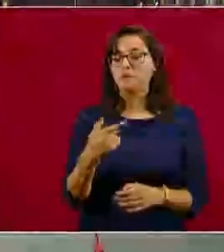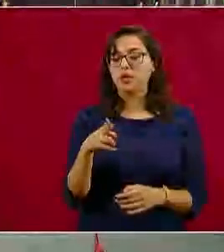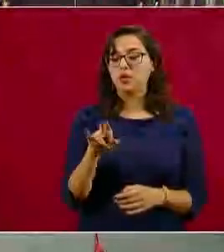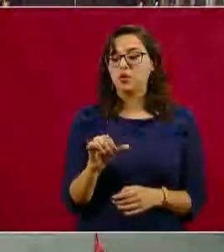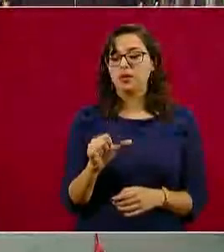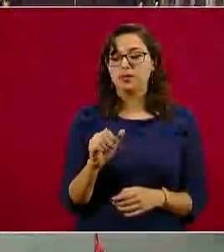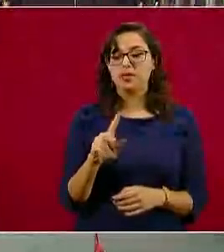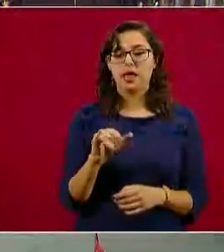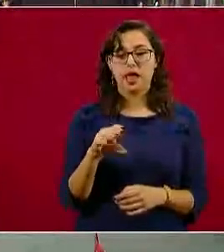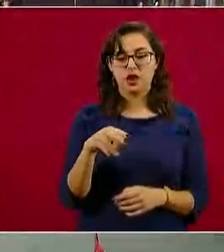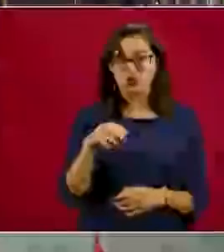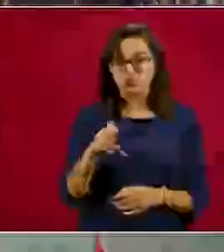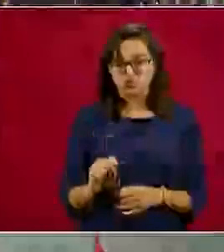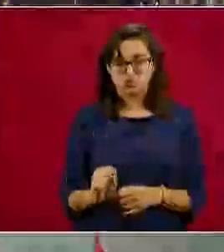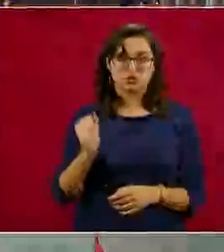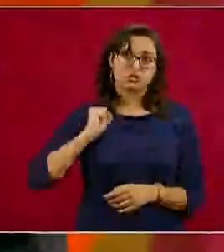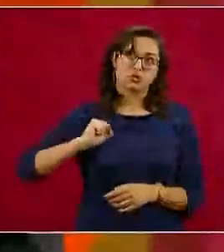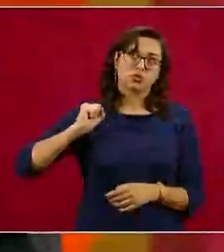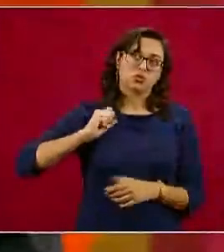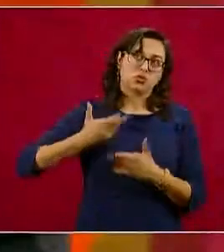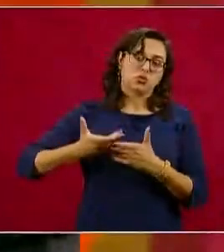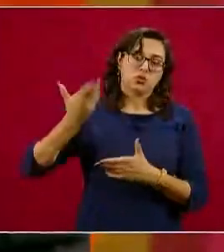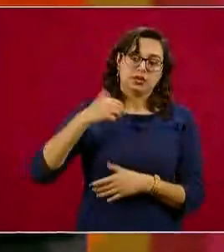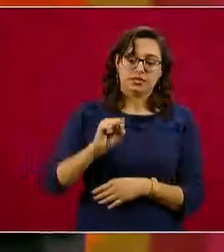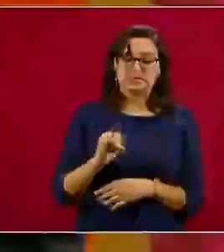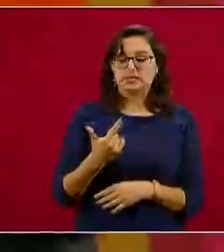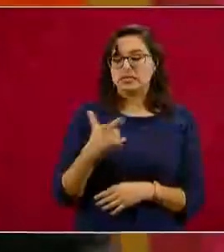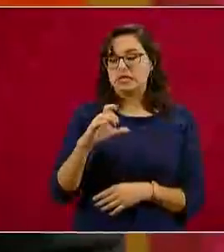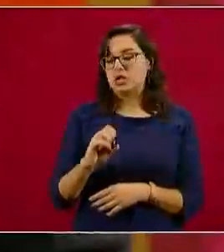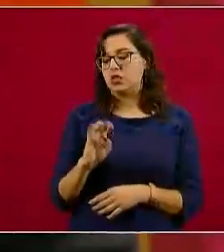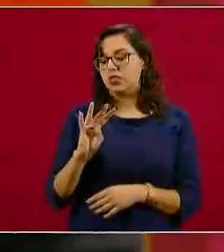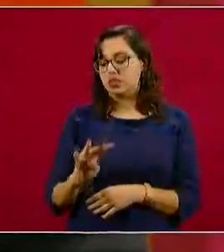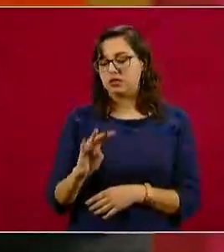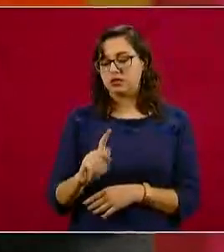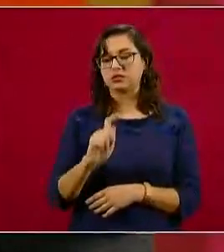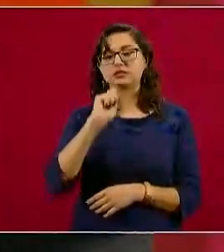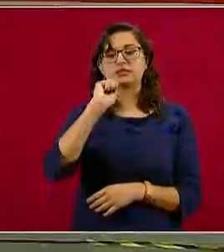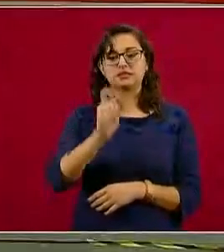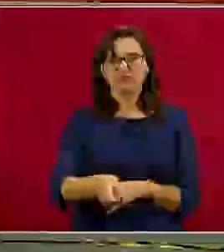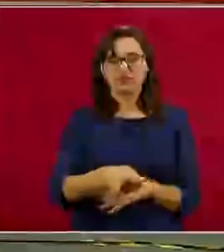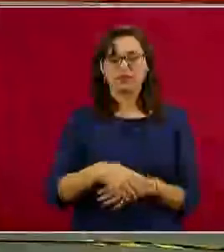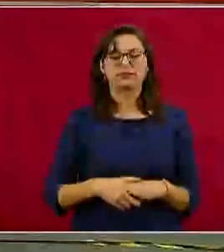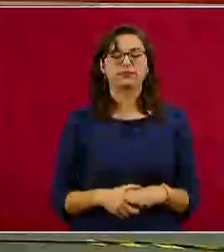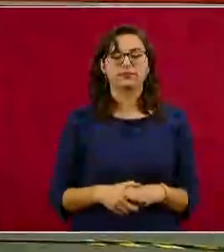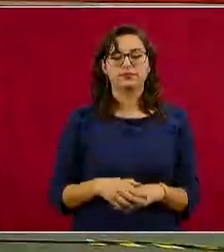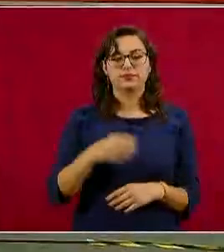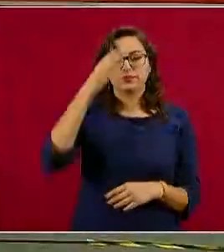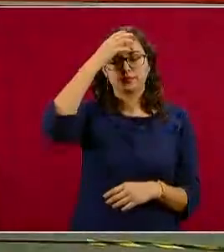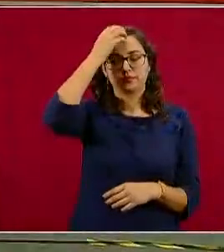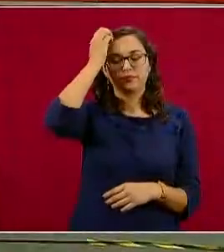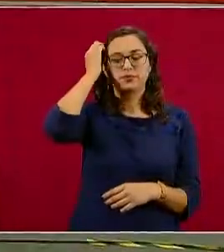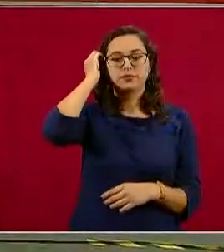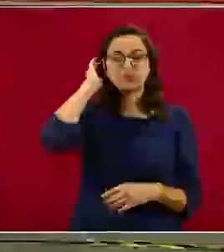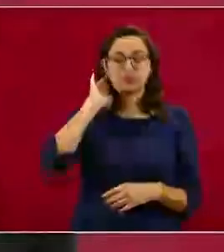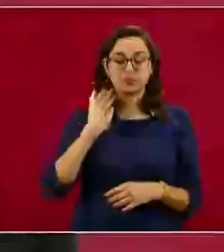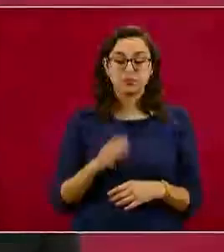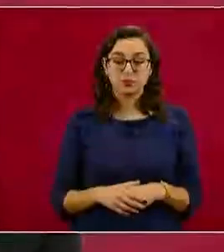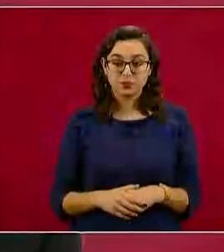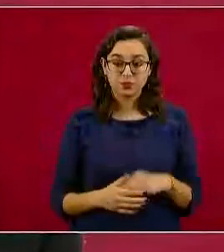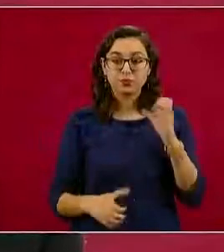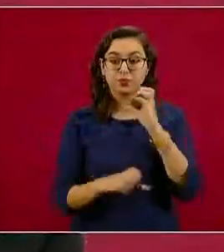del siglo XIX que describió este fenómeno, que consiste en lo siguiente. Si aumenta el precio de un